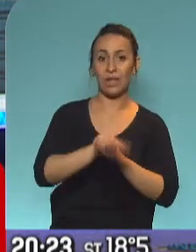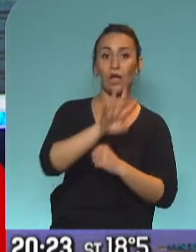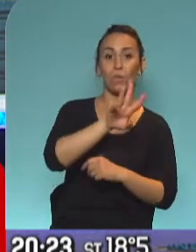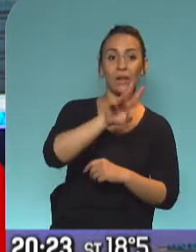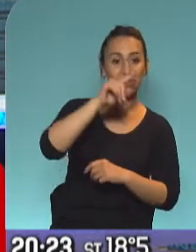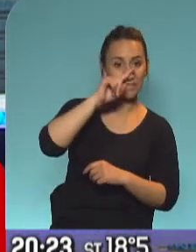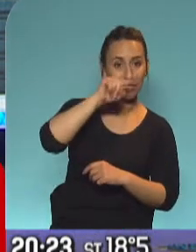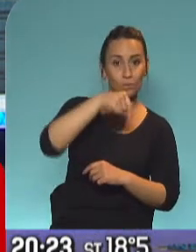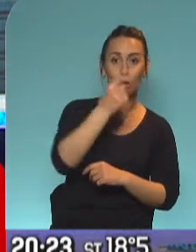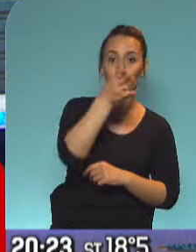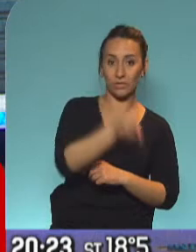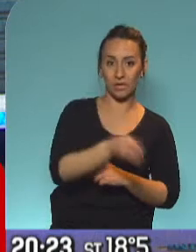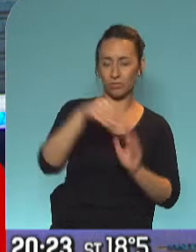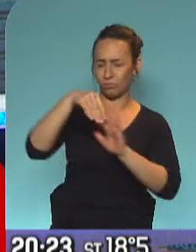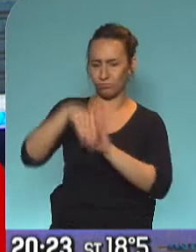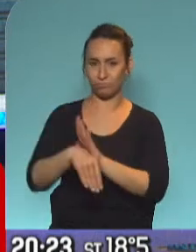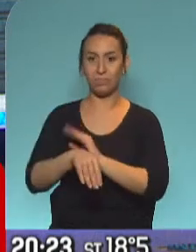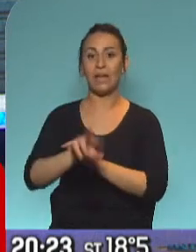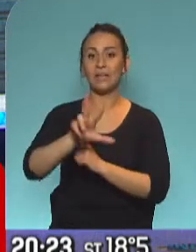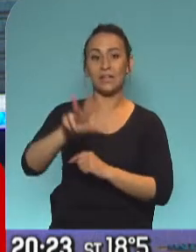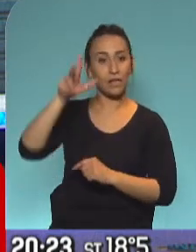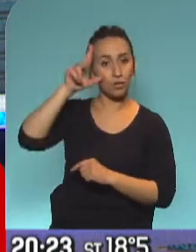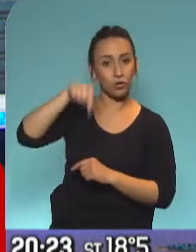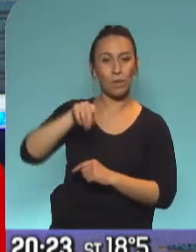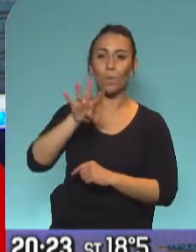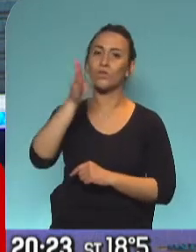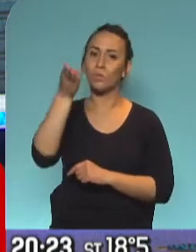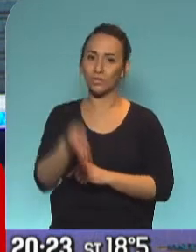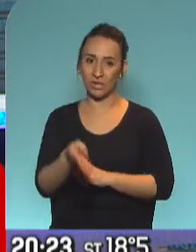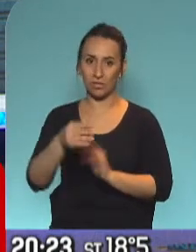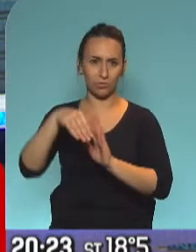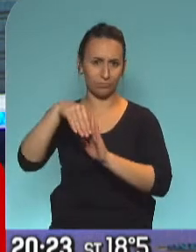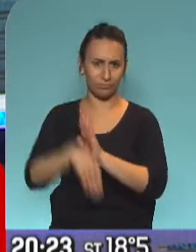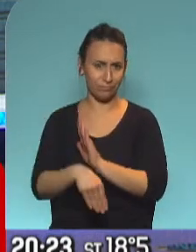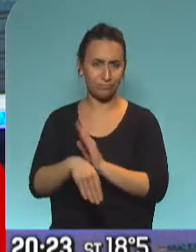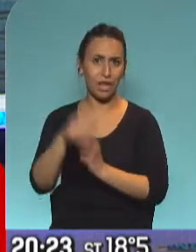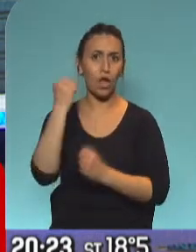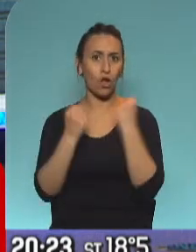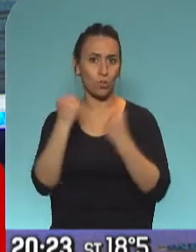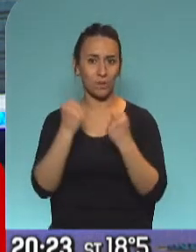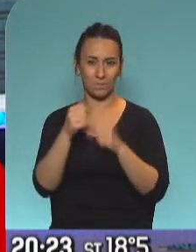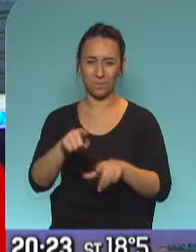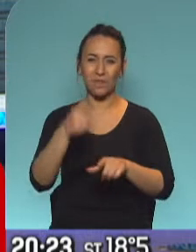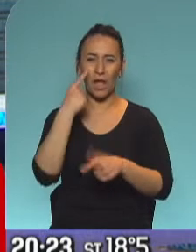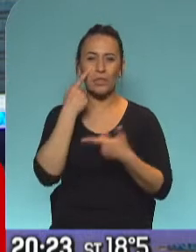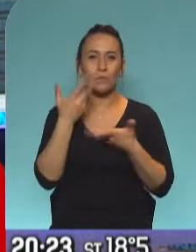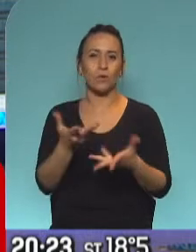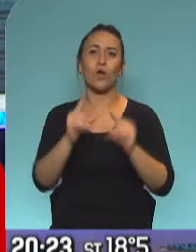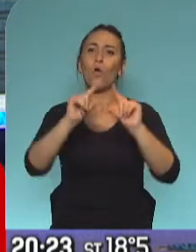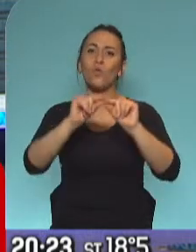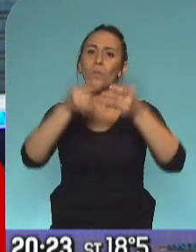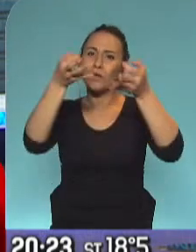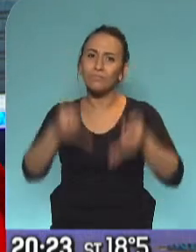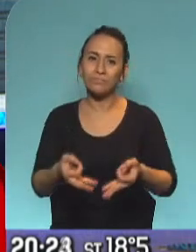como un por ciento al 38,4 por ciento ahora igual te voy a contar que como se traduce esto en números concretos